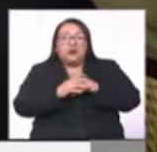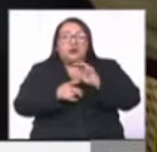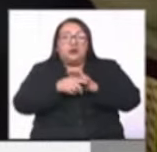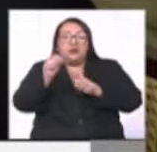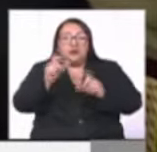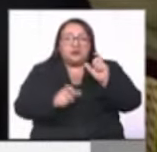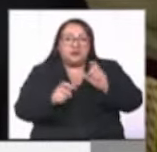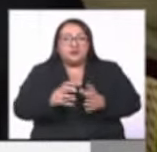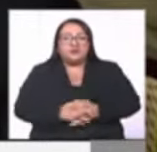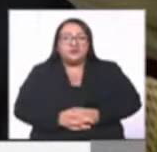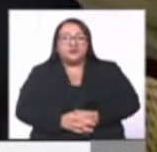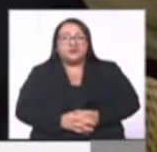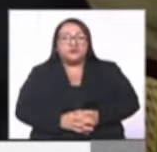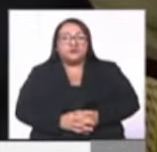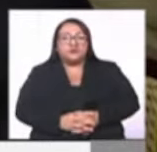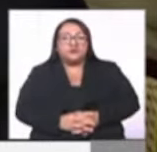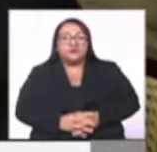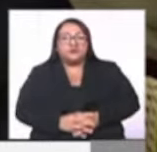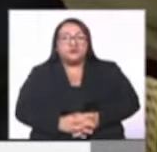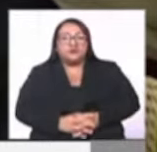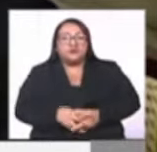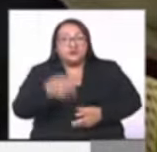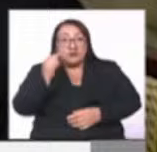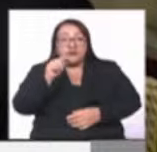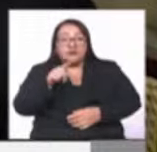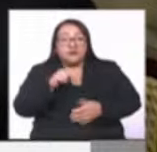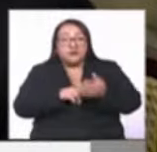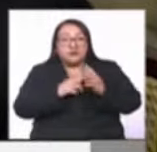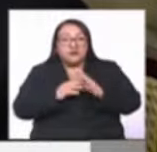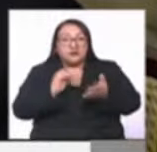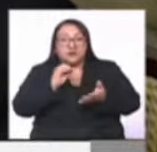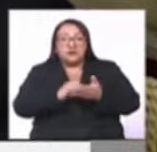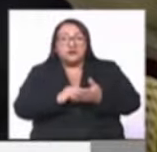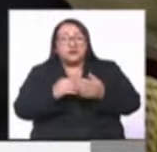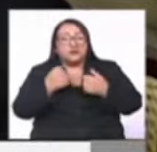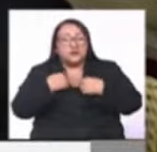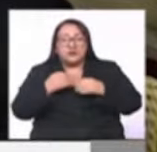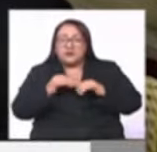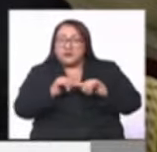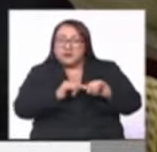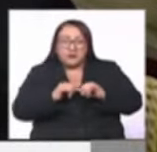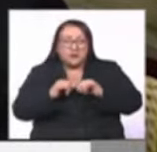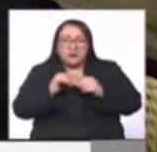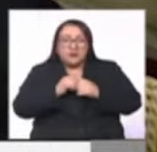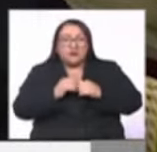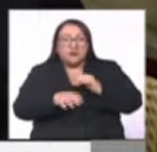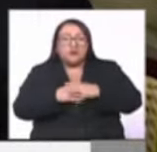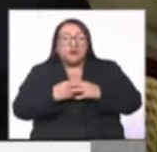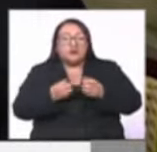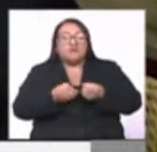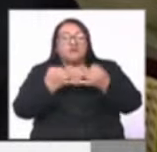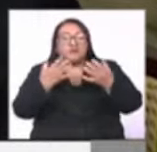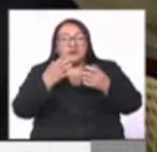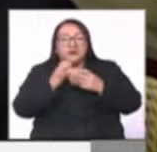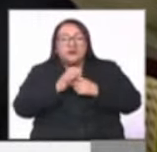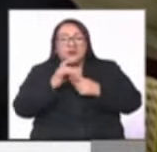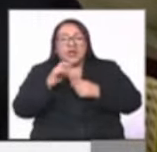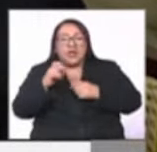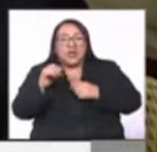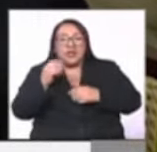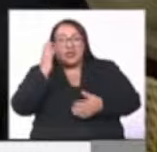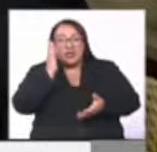las personas por ello su aplicación debe estar rodeada de Las mayores garantías y las